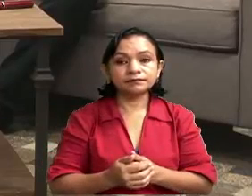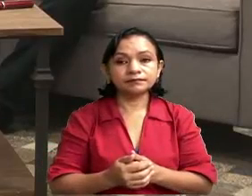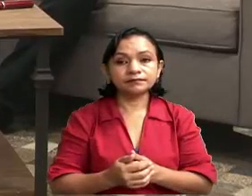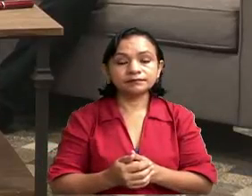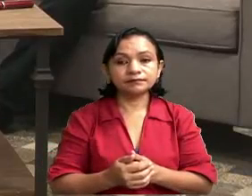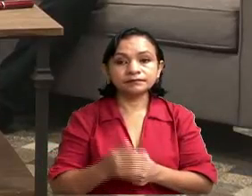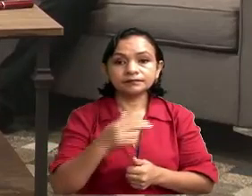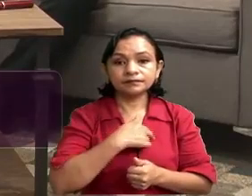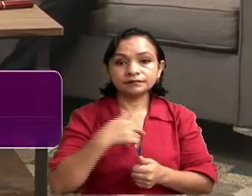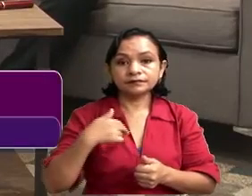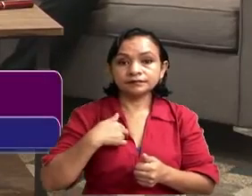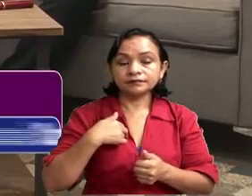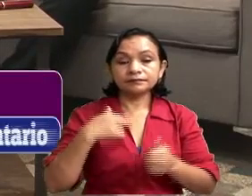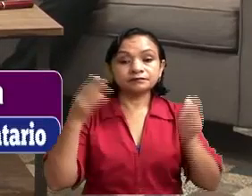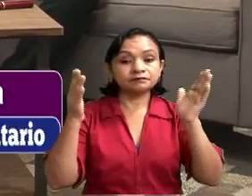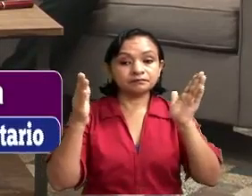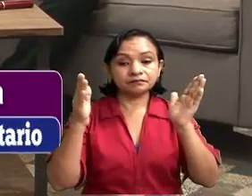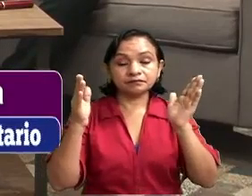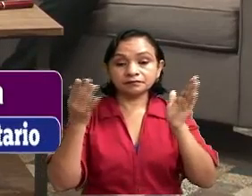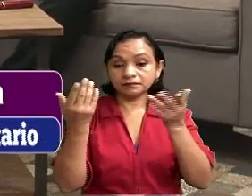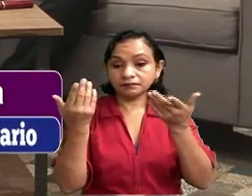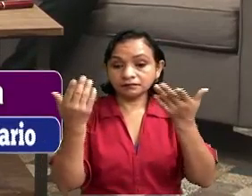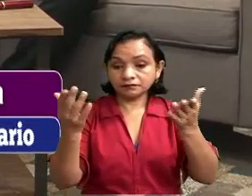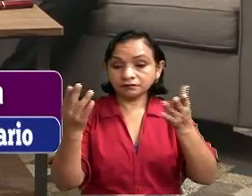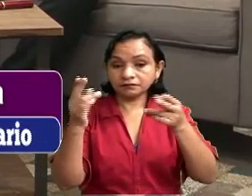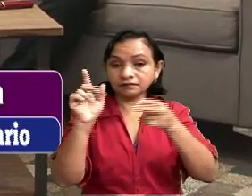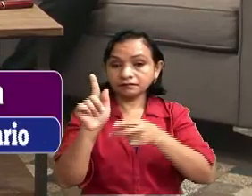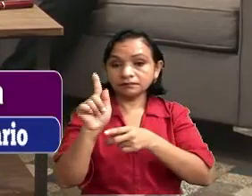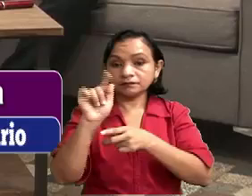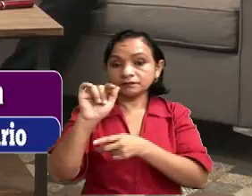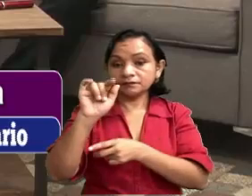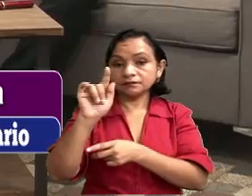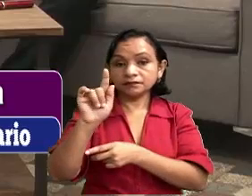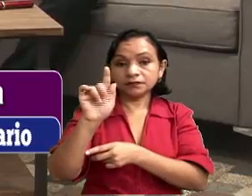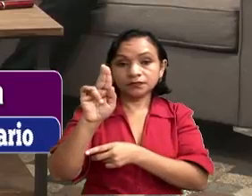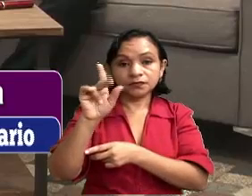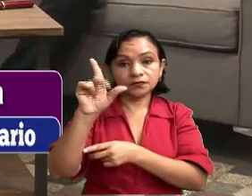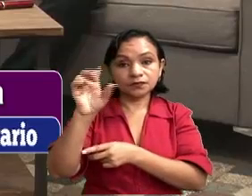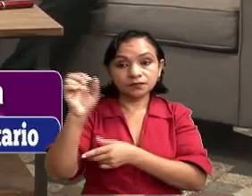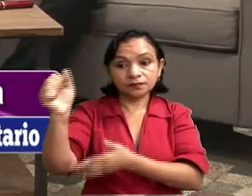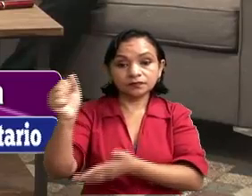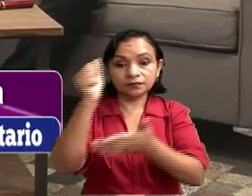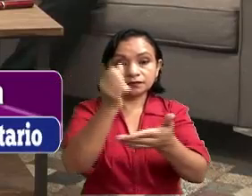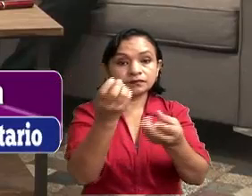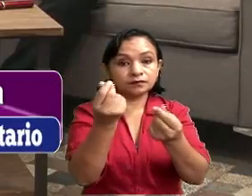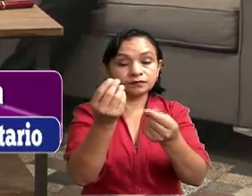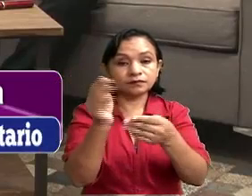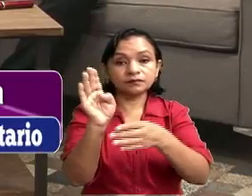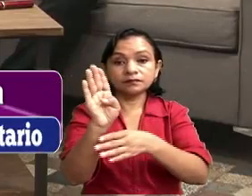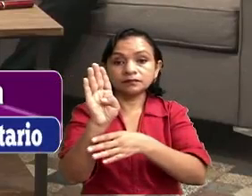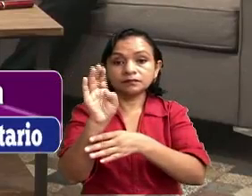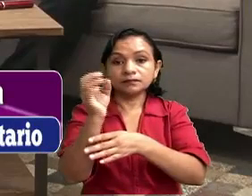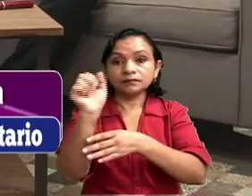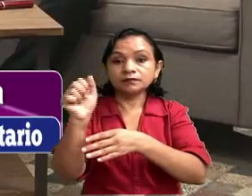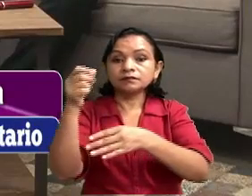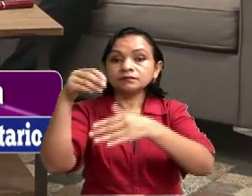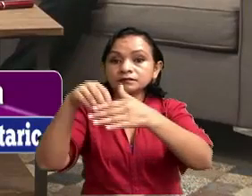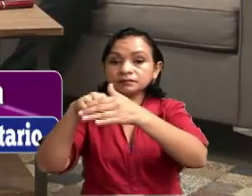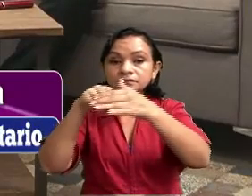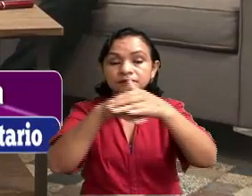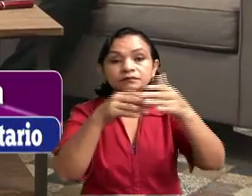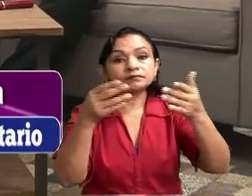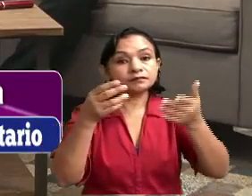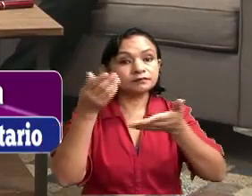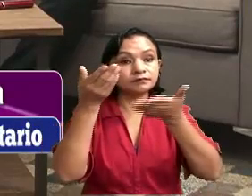Se emitieron títulos de inversión para ser colocados en los puestos de bolsa. Estos títulos de